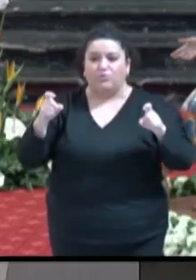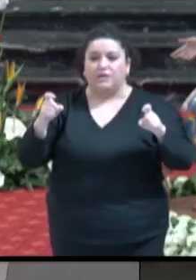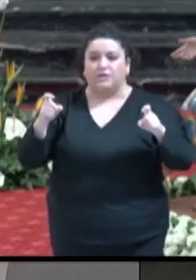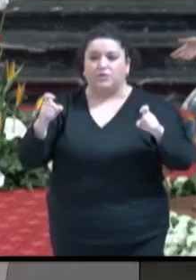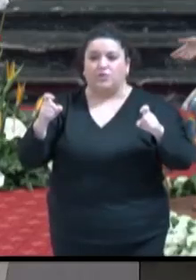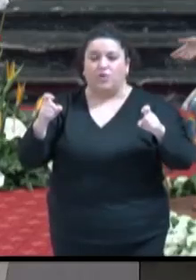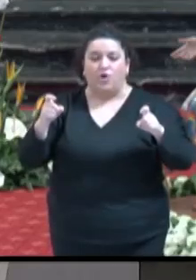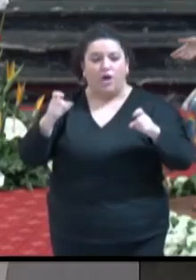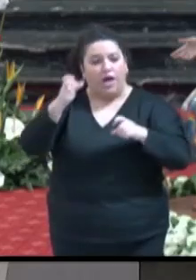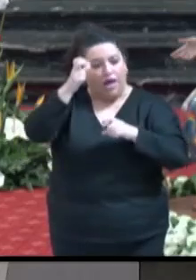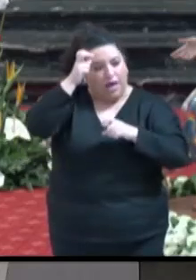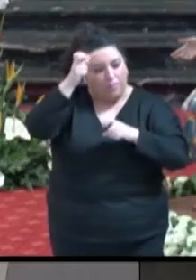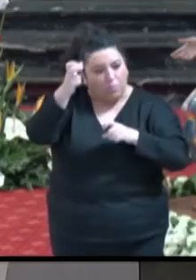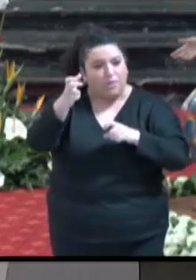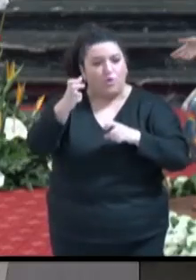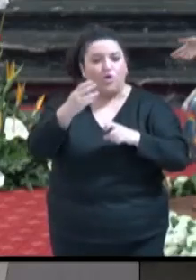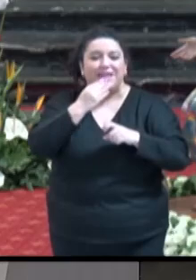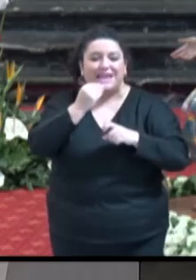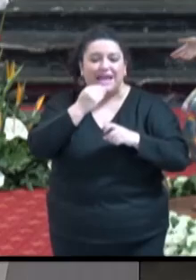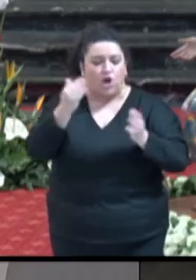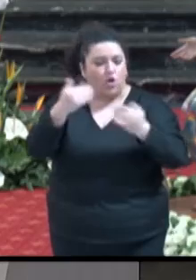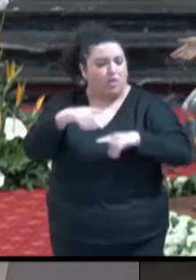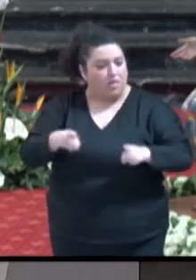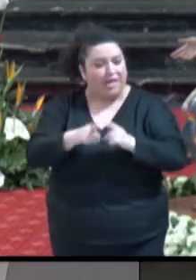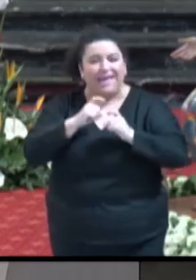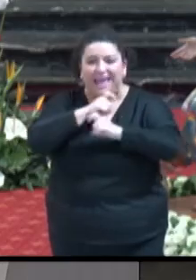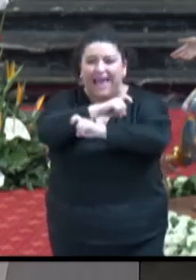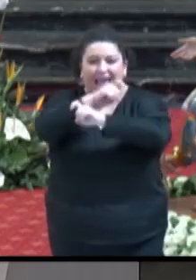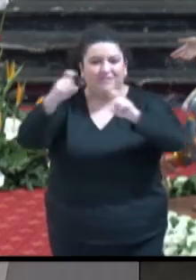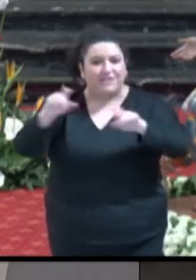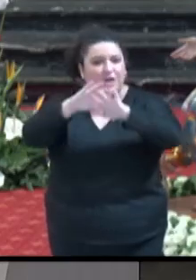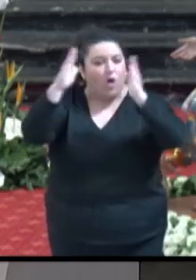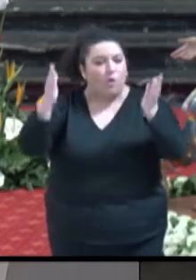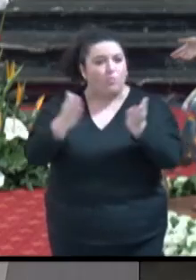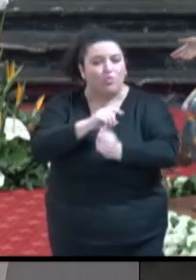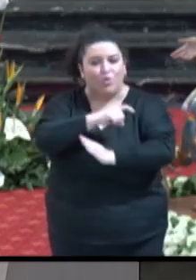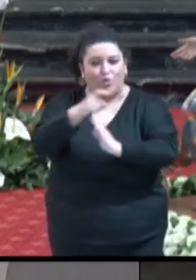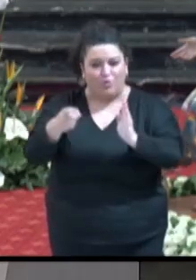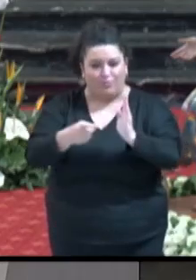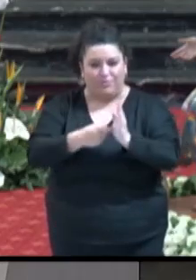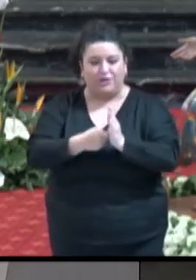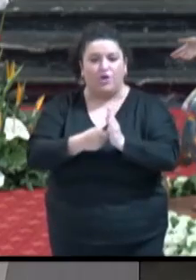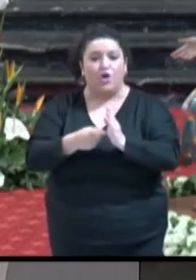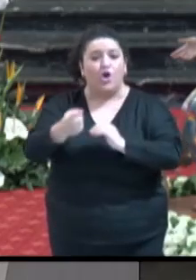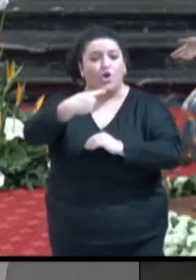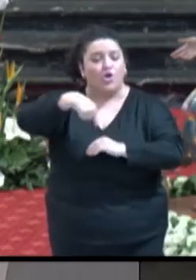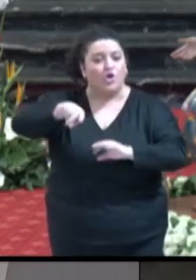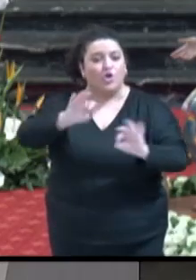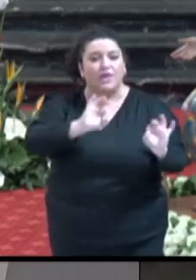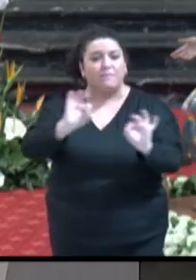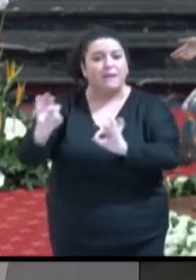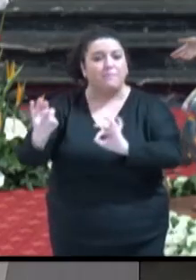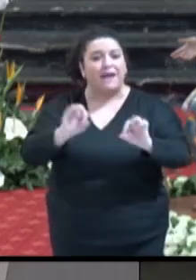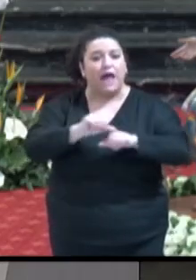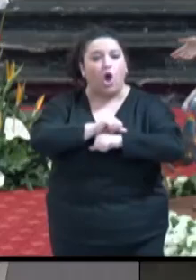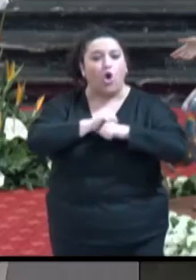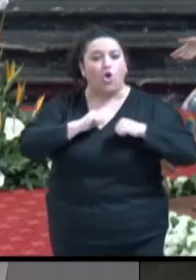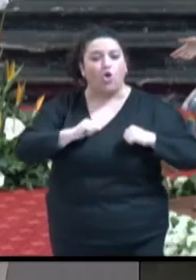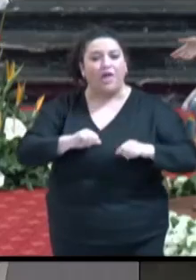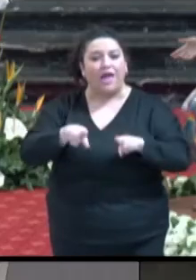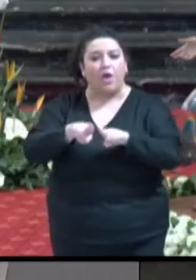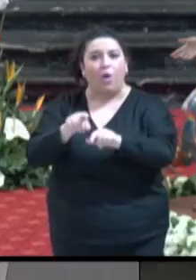del pueblo de Israel pues preparemos nuestro corazón como María así